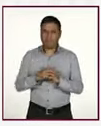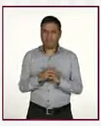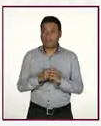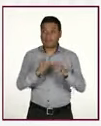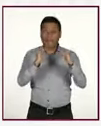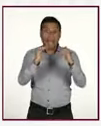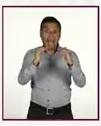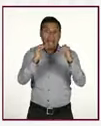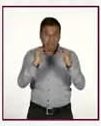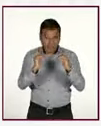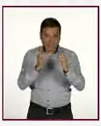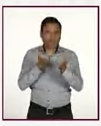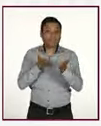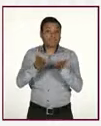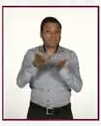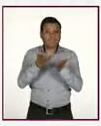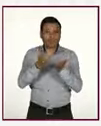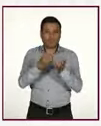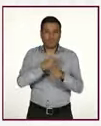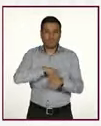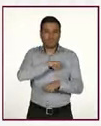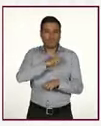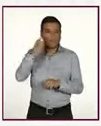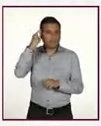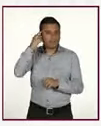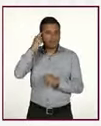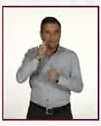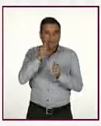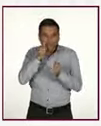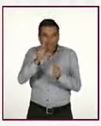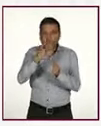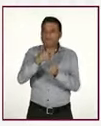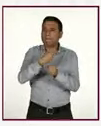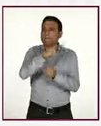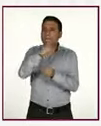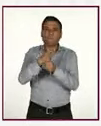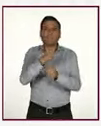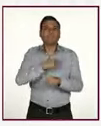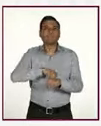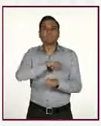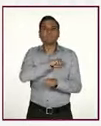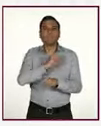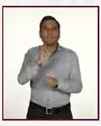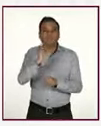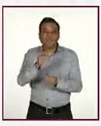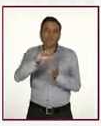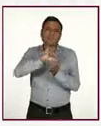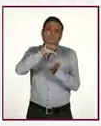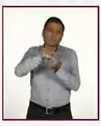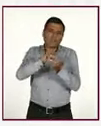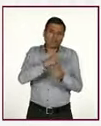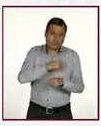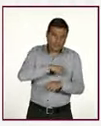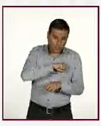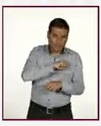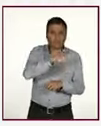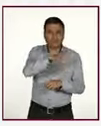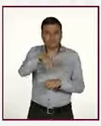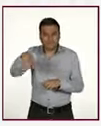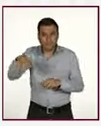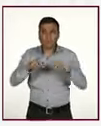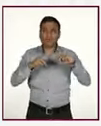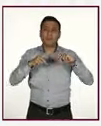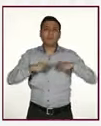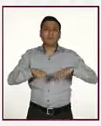luego abajo viene servicios de salud mental en la atención primaria a la salud. La atención primaria a la salud, pues, son nuestros centros de salud, ¿no?, en donde las personas